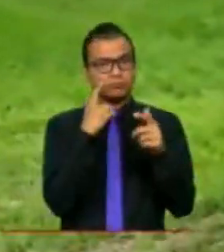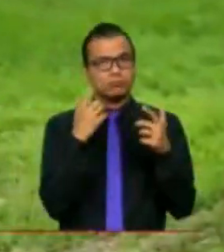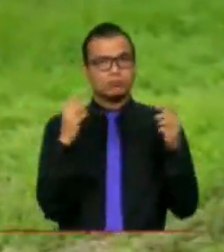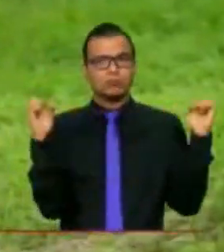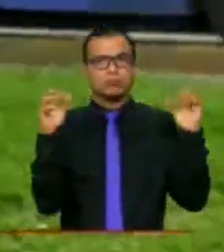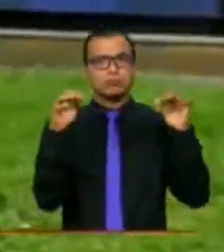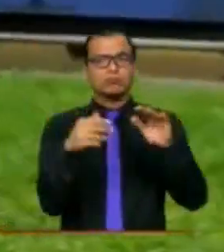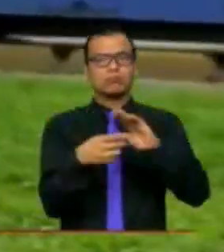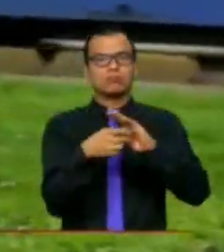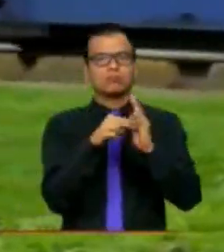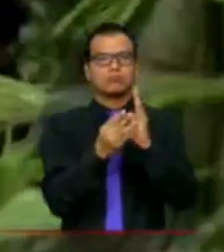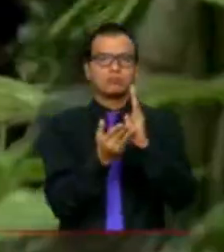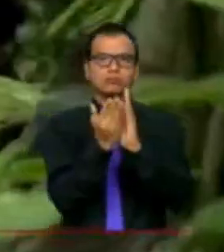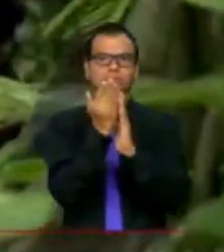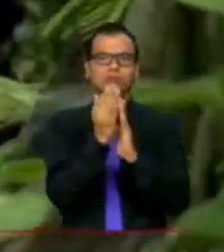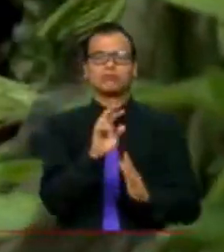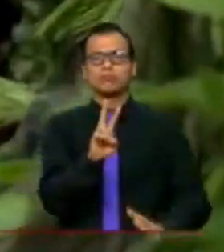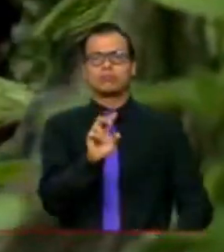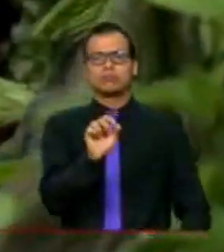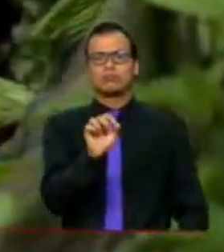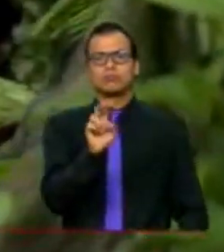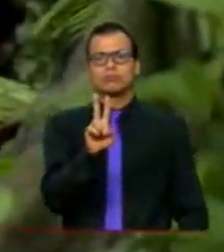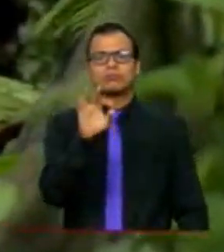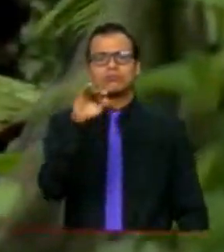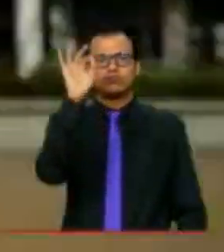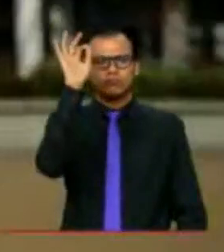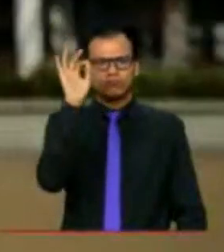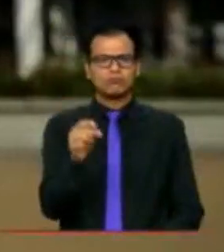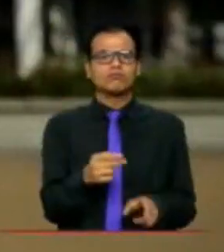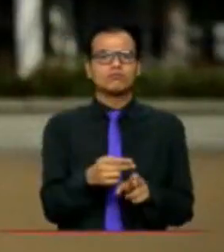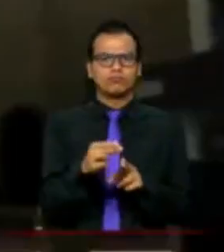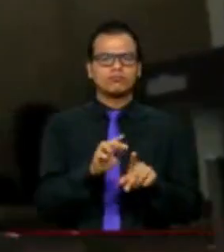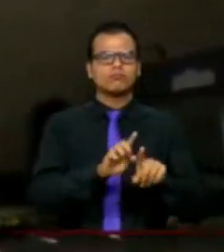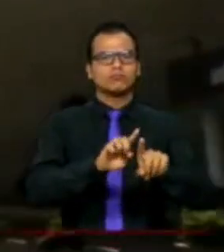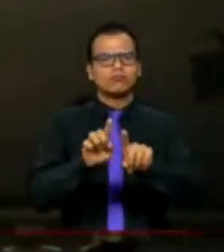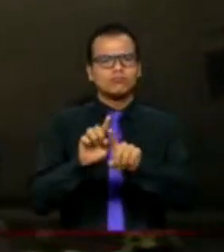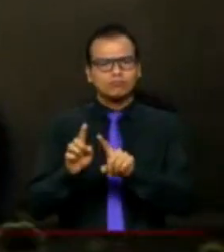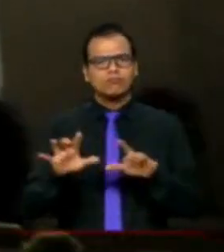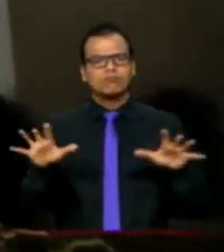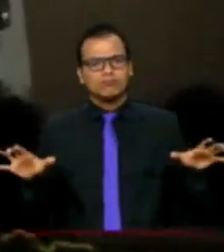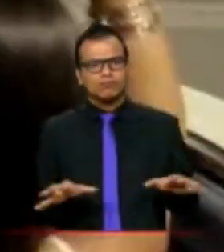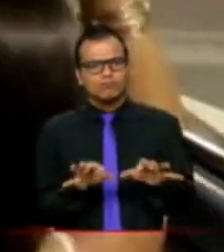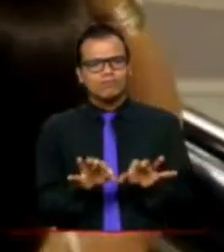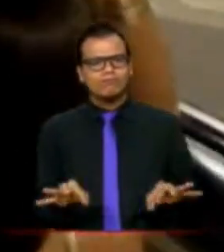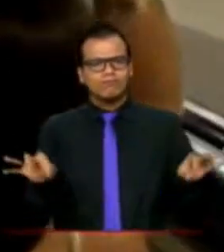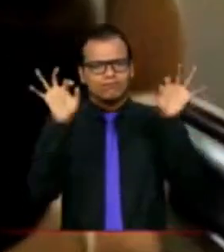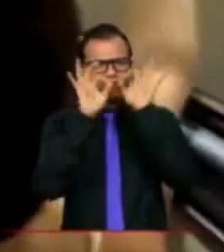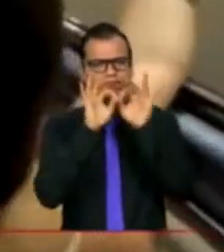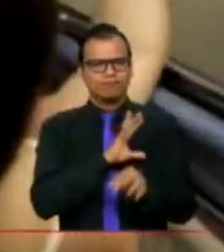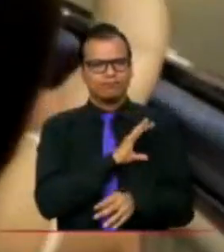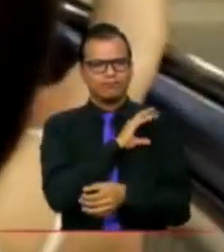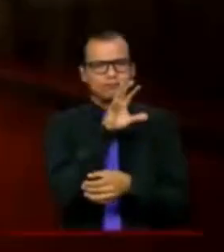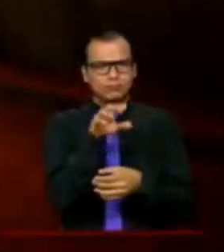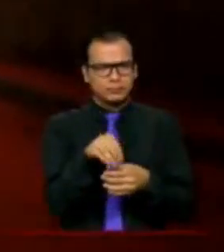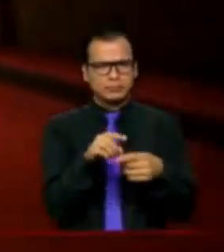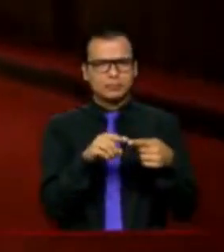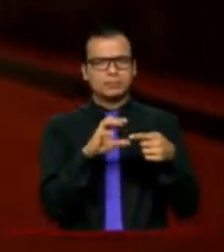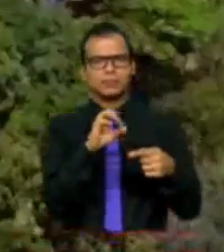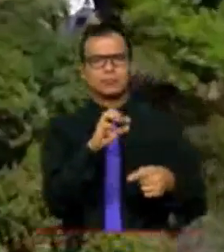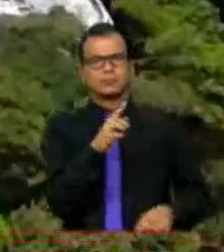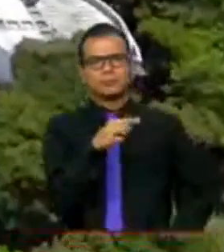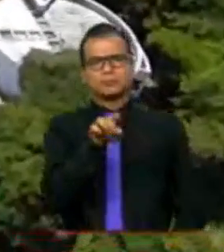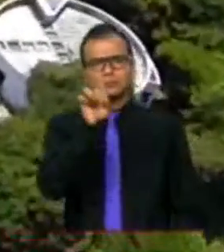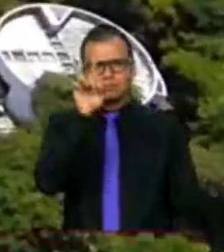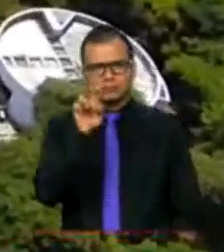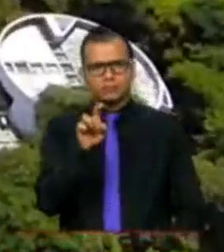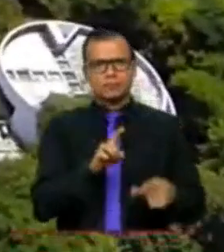2.2%, en donde pues, se vienen eventos importantes para la ciudad, pues se viene todo lo que es COP, se viene todo lo que es pues,